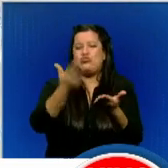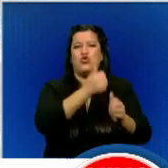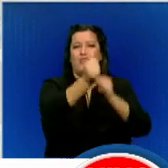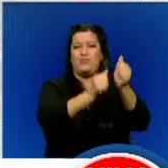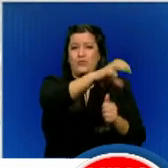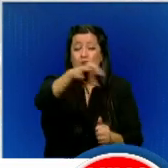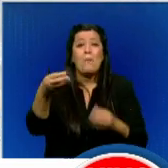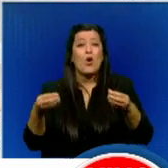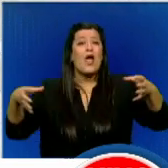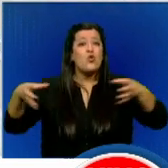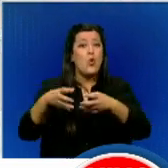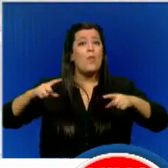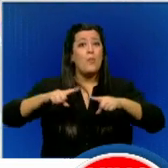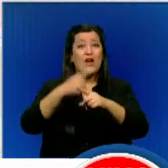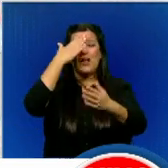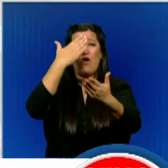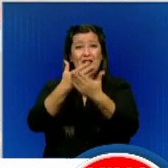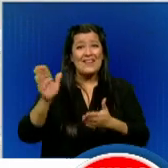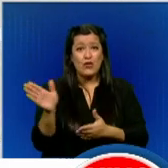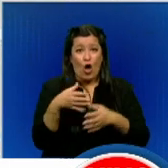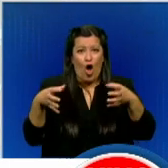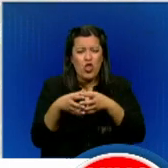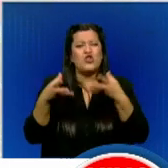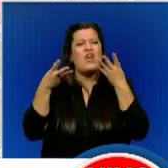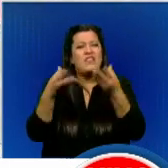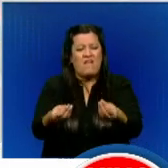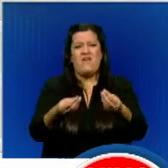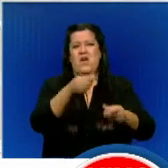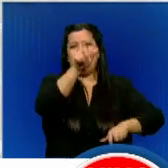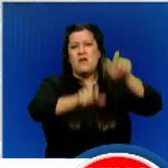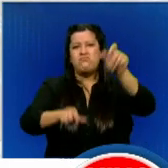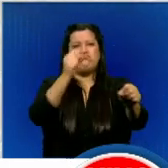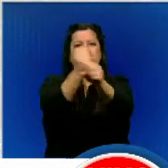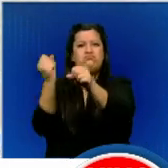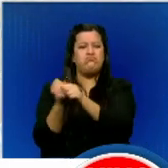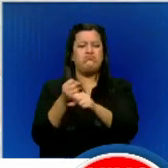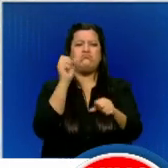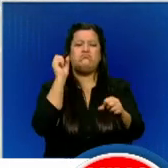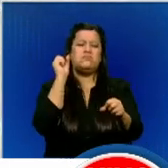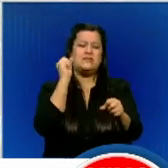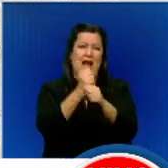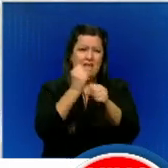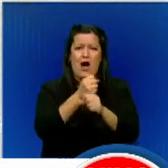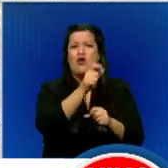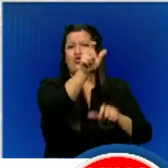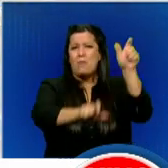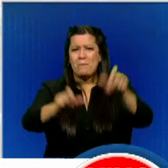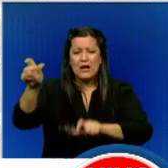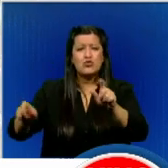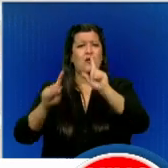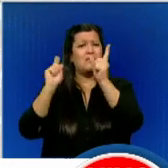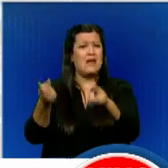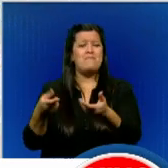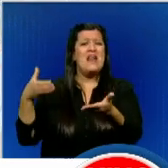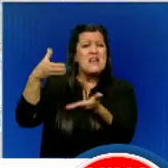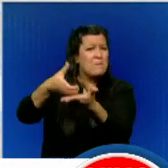frente de todos defiende la fuente de trabajo defiende la inversión y se plantea la necesidad